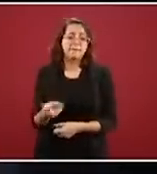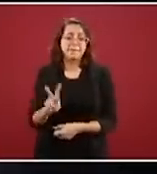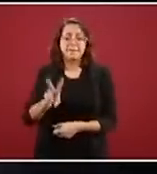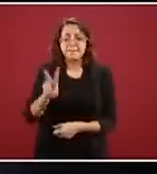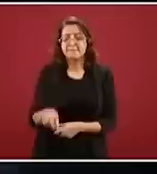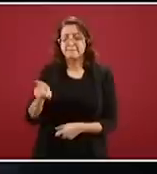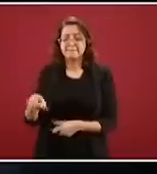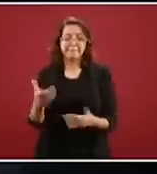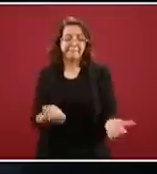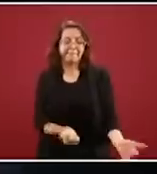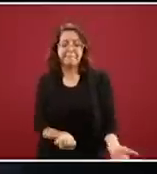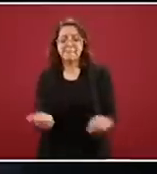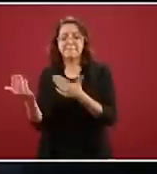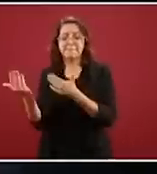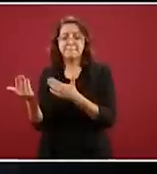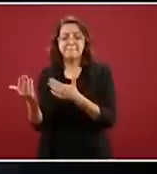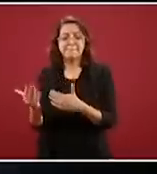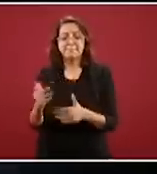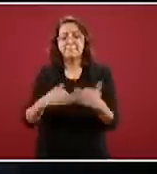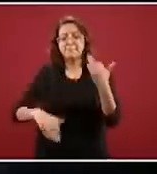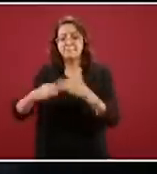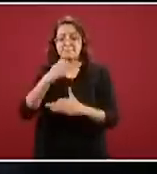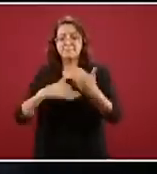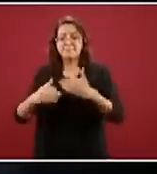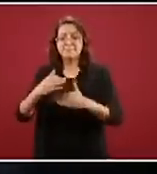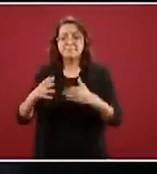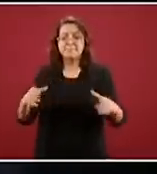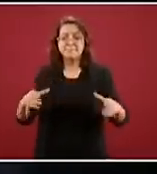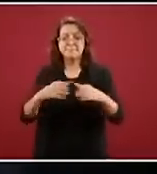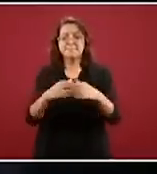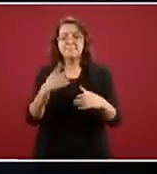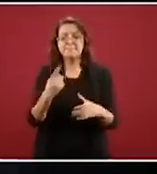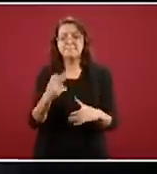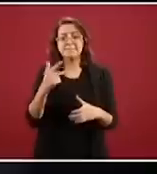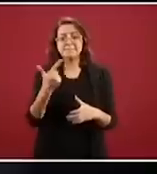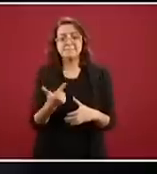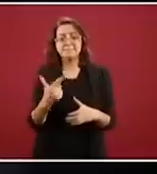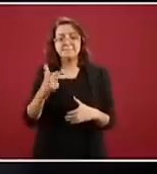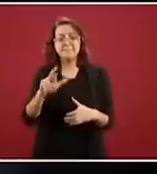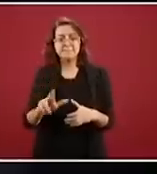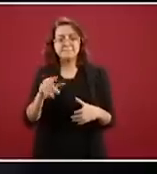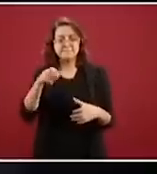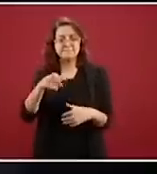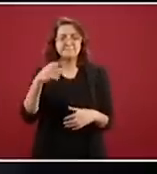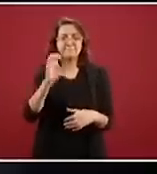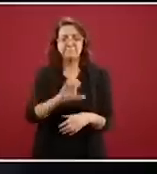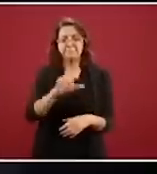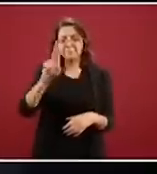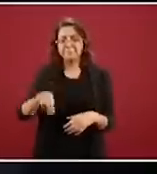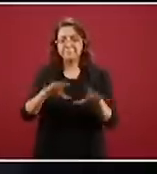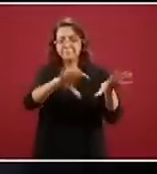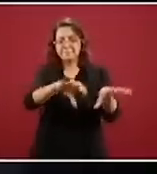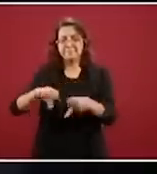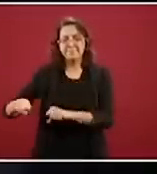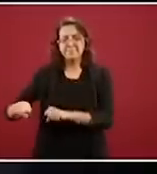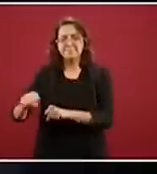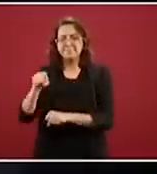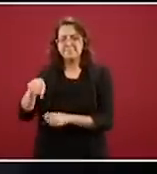se llevó, detuvo a toda la delegación de la PGR en Cancún y Luis Felipe Zaidén estaba en la